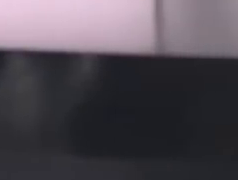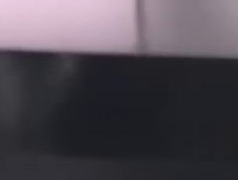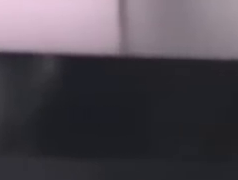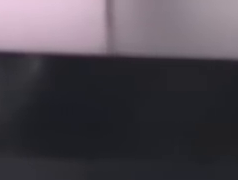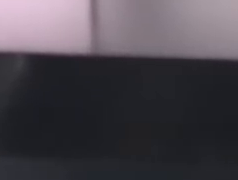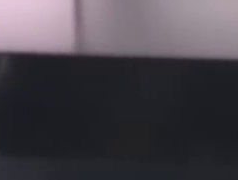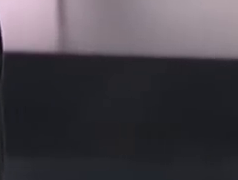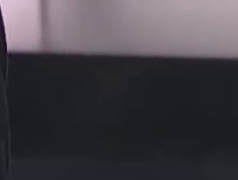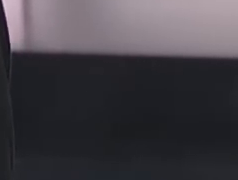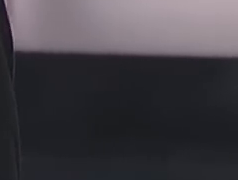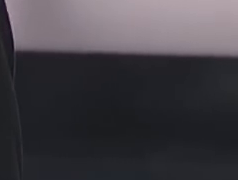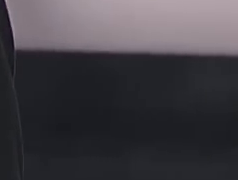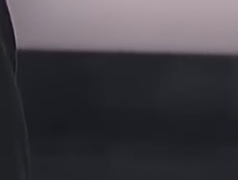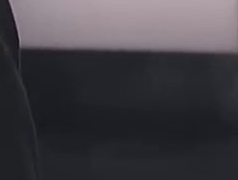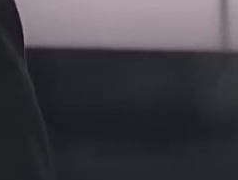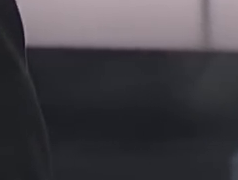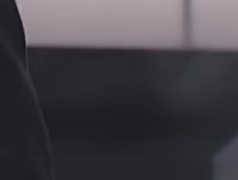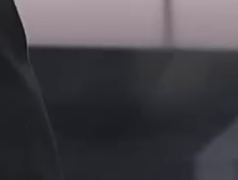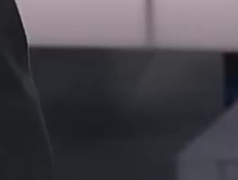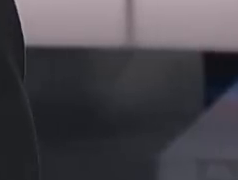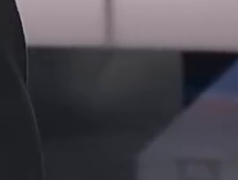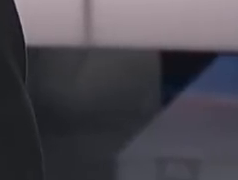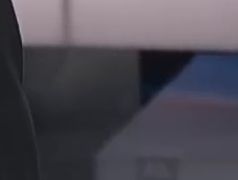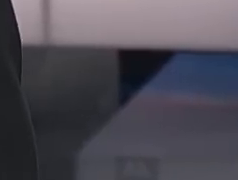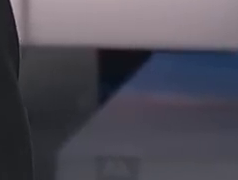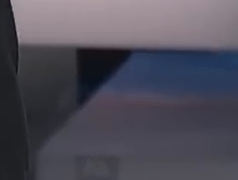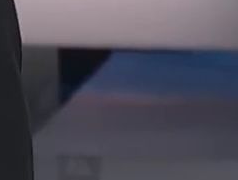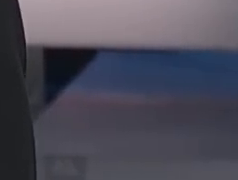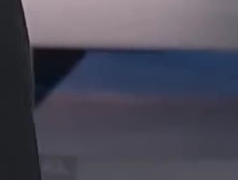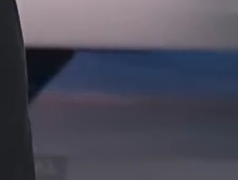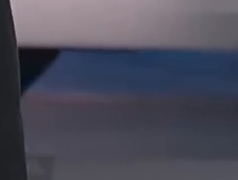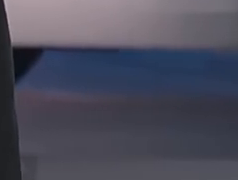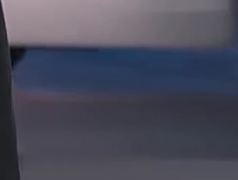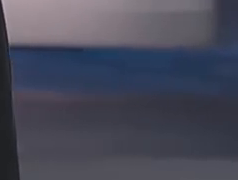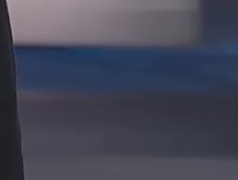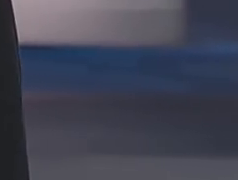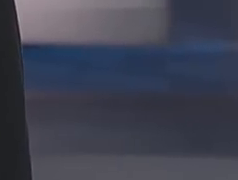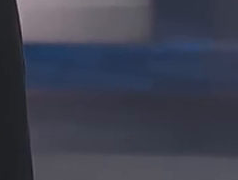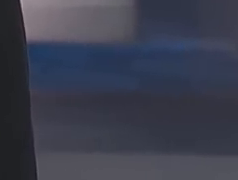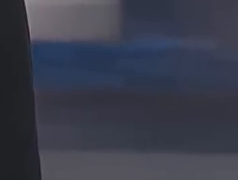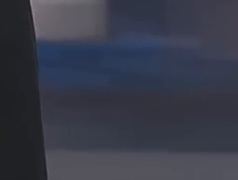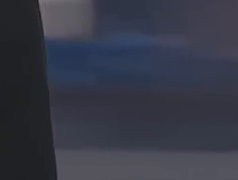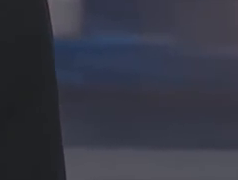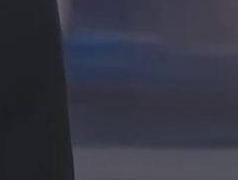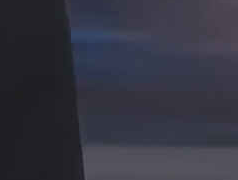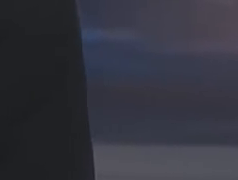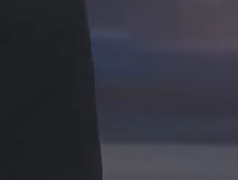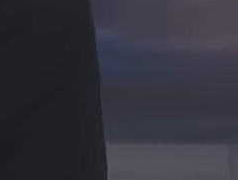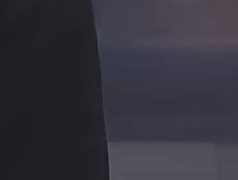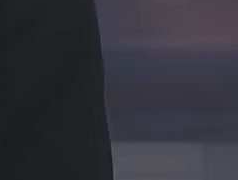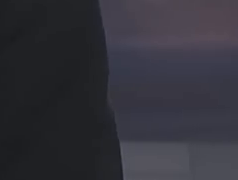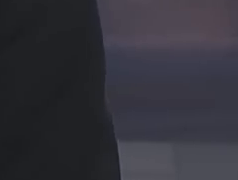se los anticipamos antes de la pausa un represor fue visto y fotografiado en mar del plata ciudad donde vive donde goza del